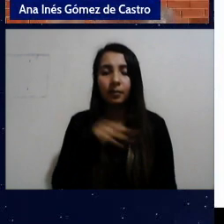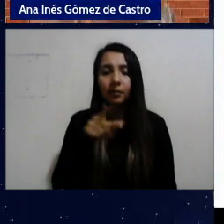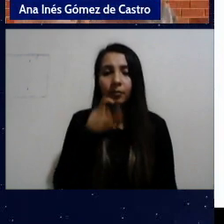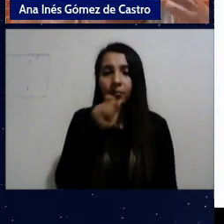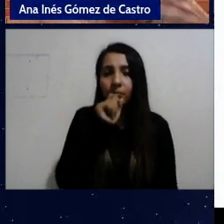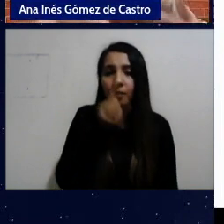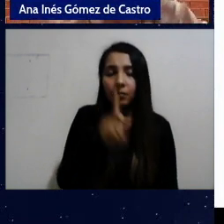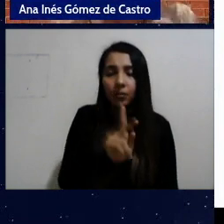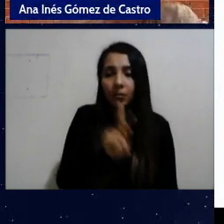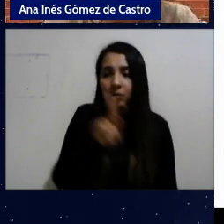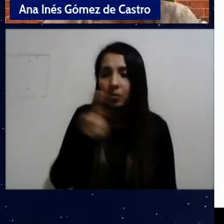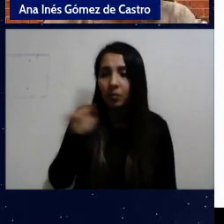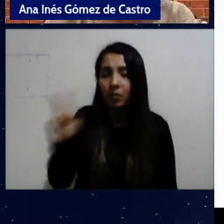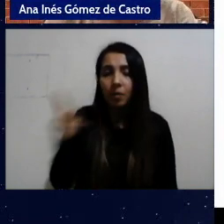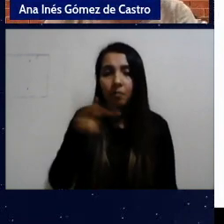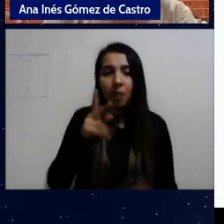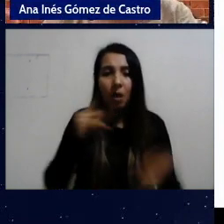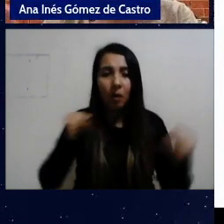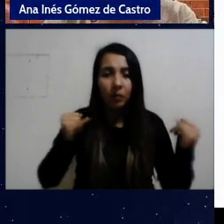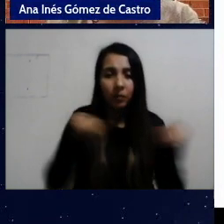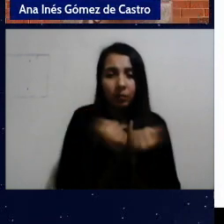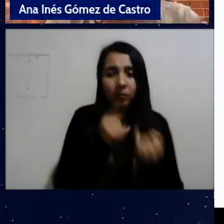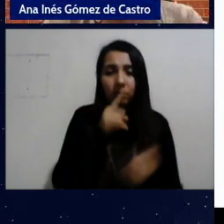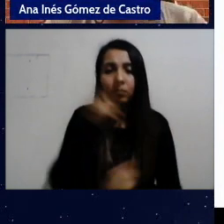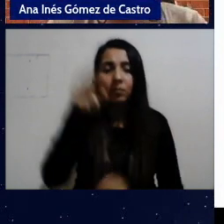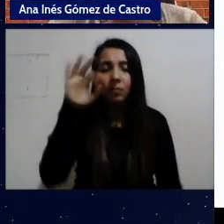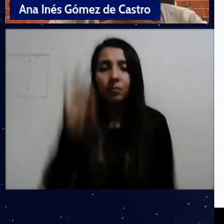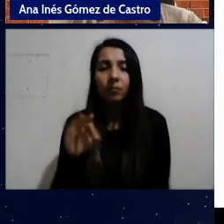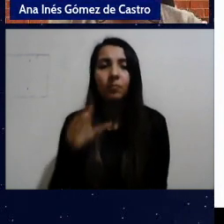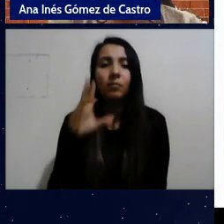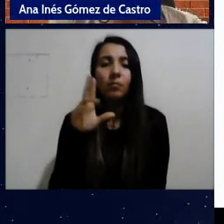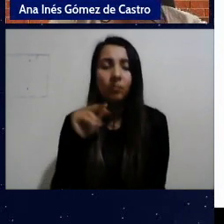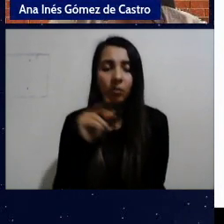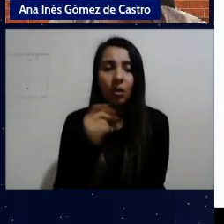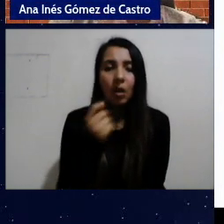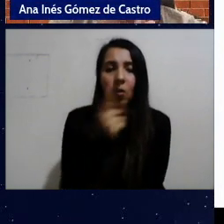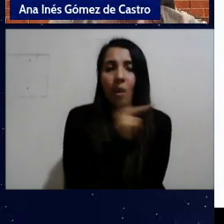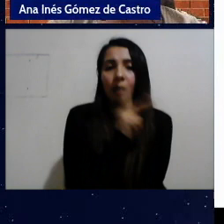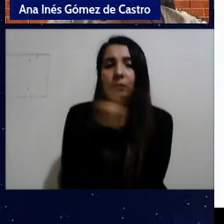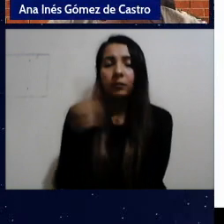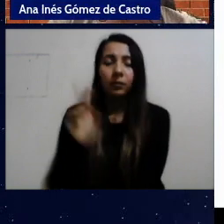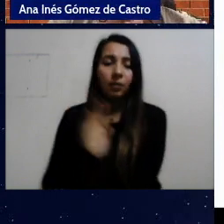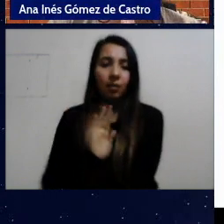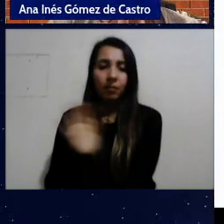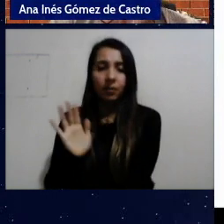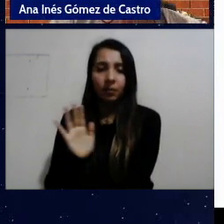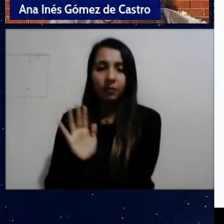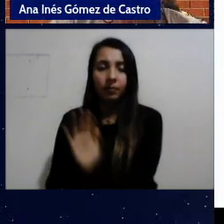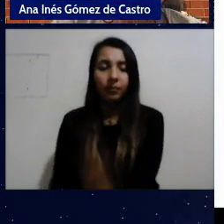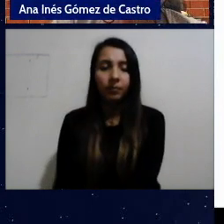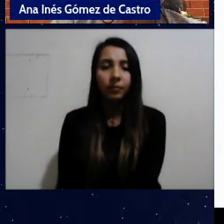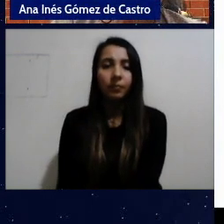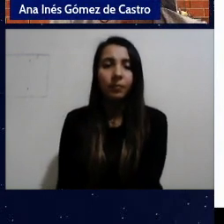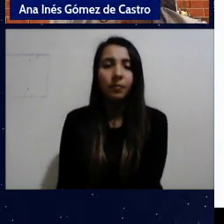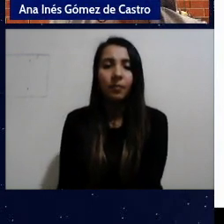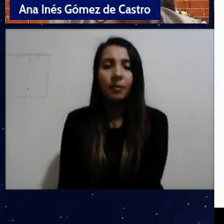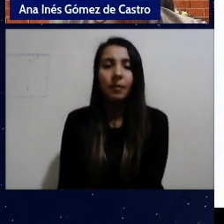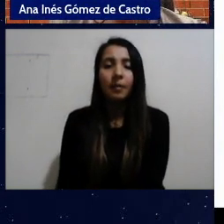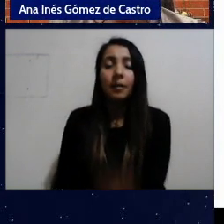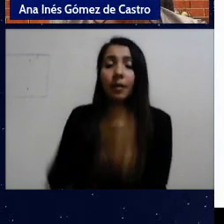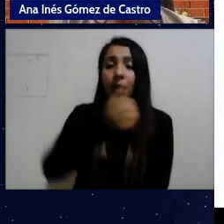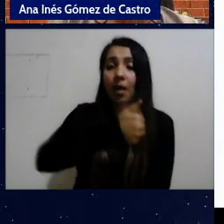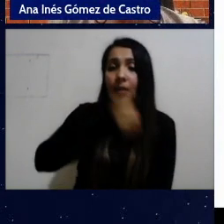que tienen las mismas propiedades, pero que no son exactamente la misma, sino que una es la imagen especular de la otra. Y